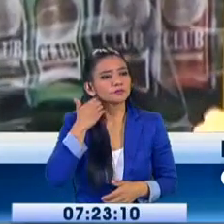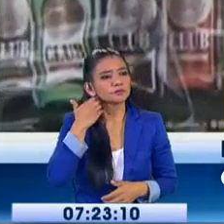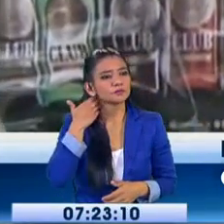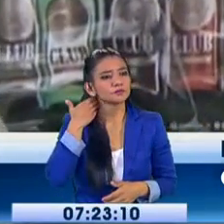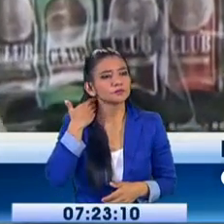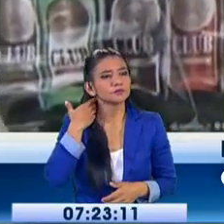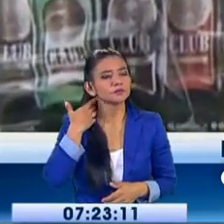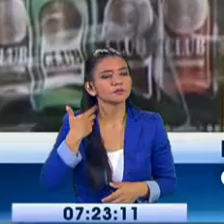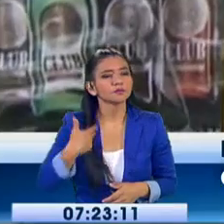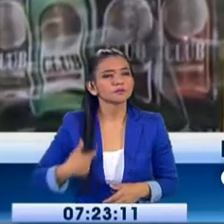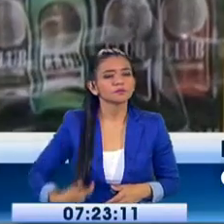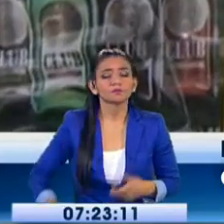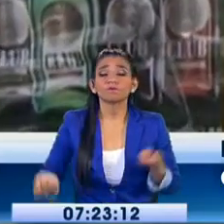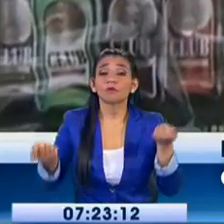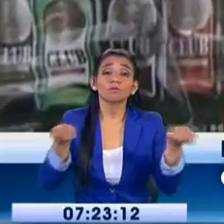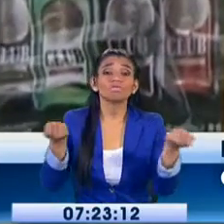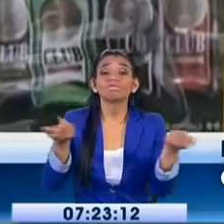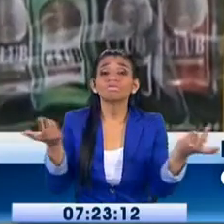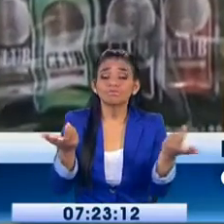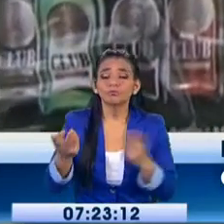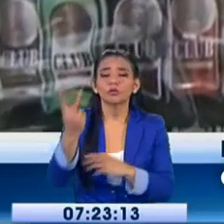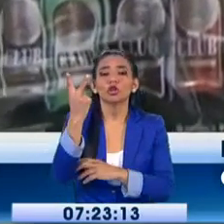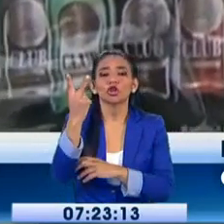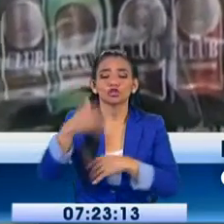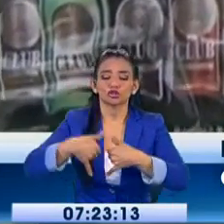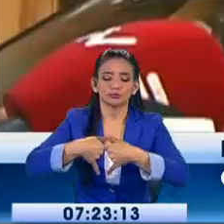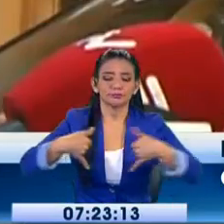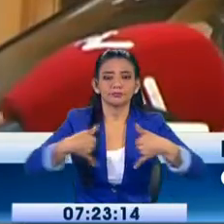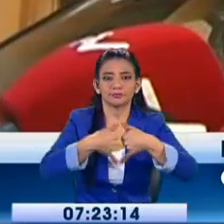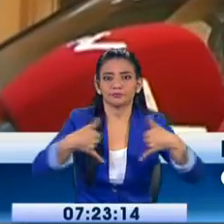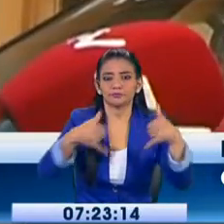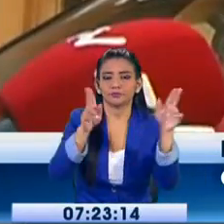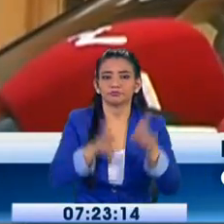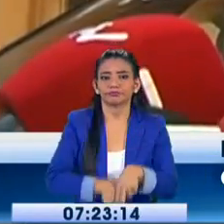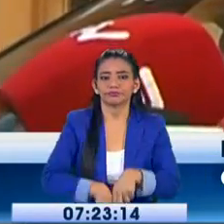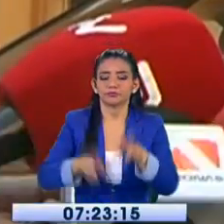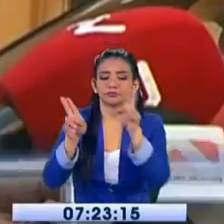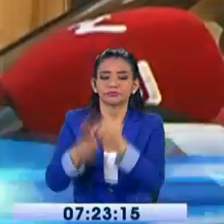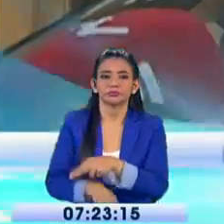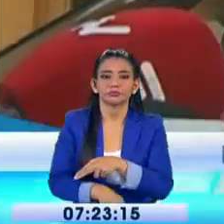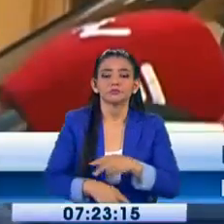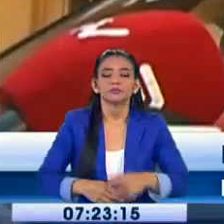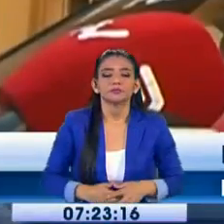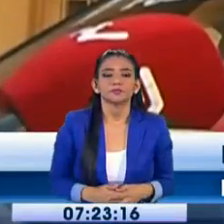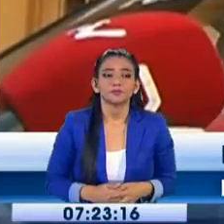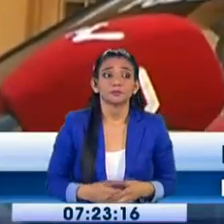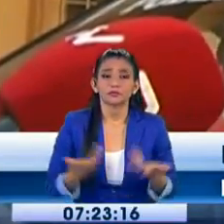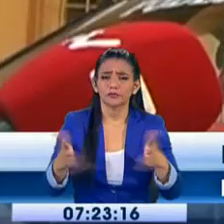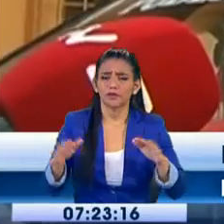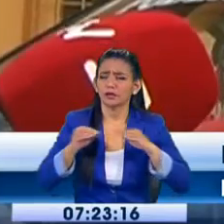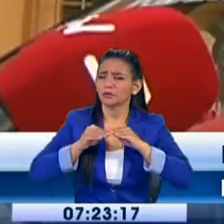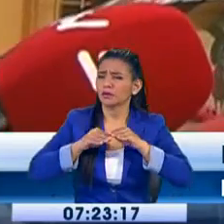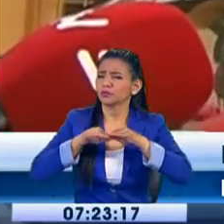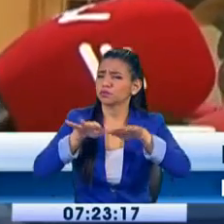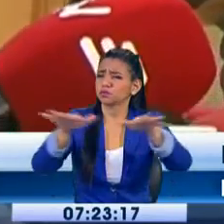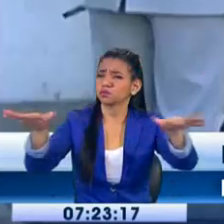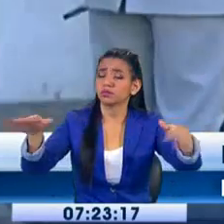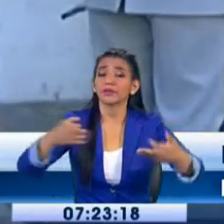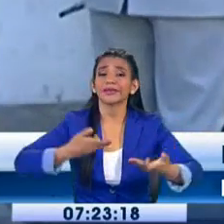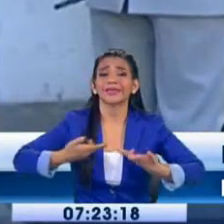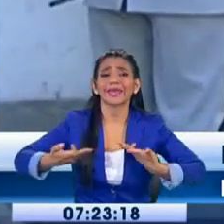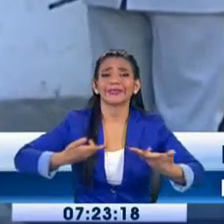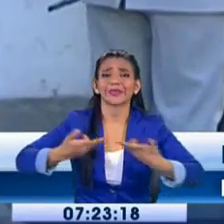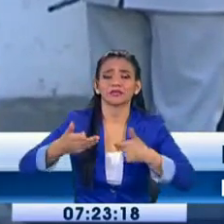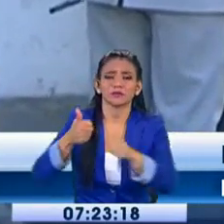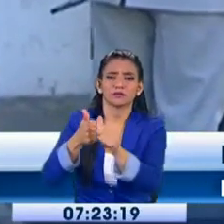El resultado de los operativos fueron dos lugares clausurados. Estamos haciendo un barrido de todas las tiendas de